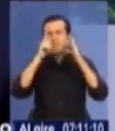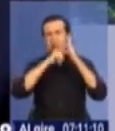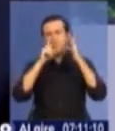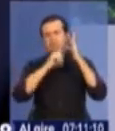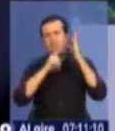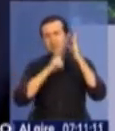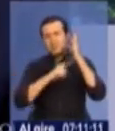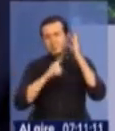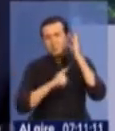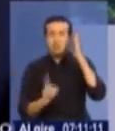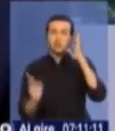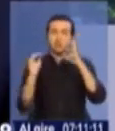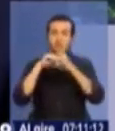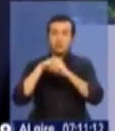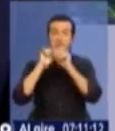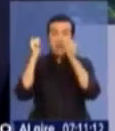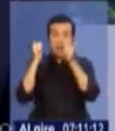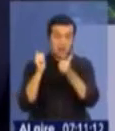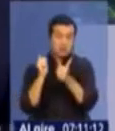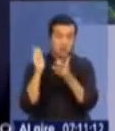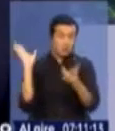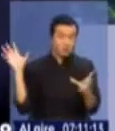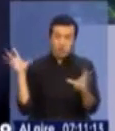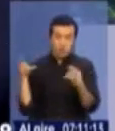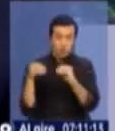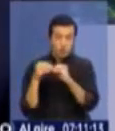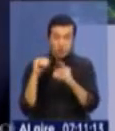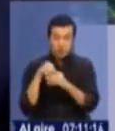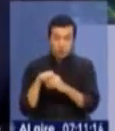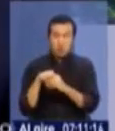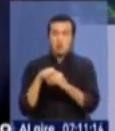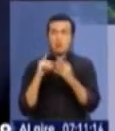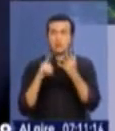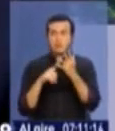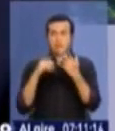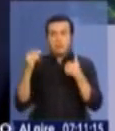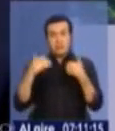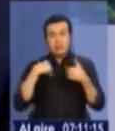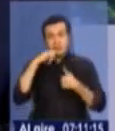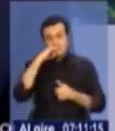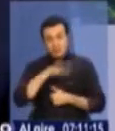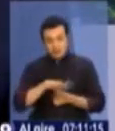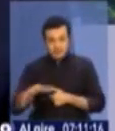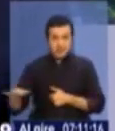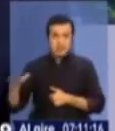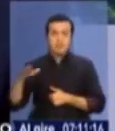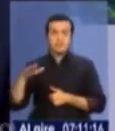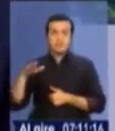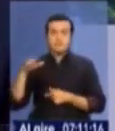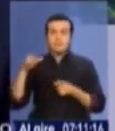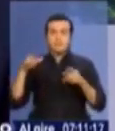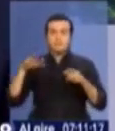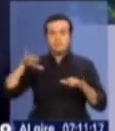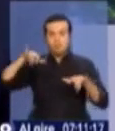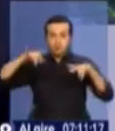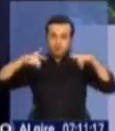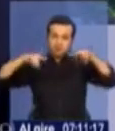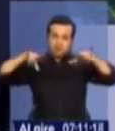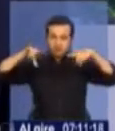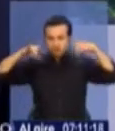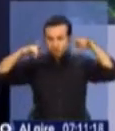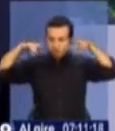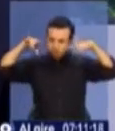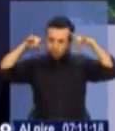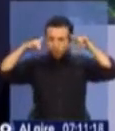del arte involucrados tenemos de teatro para niños tenemos marionetas de plástica arriba a ver si hay